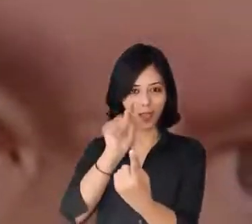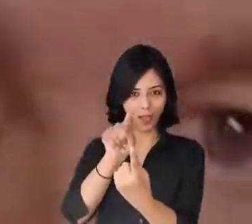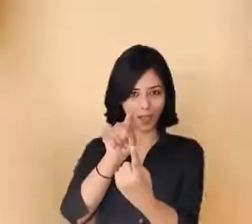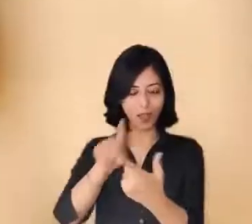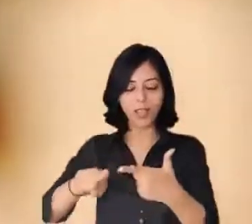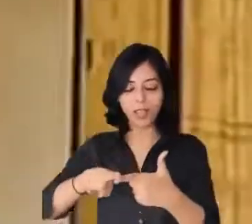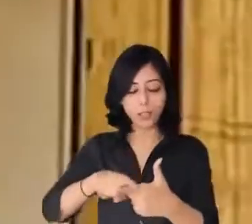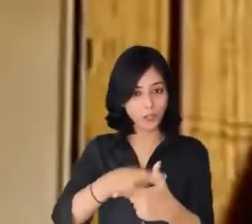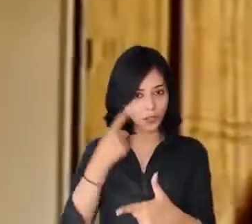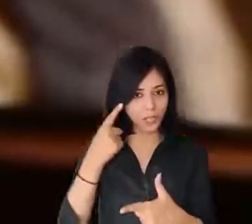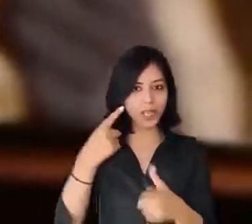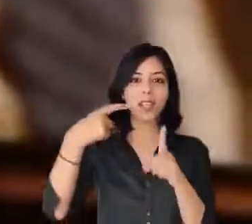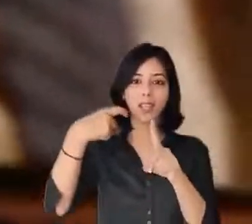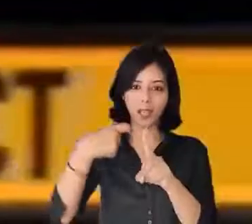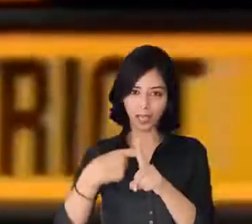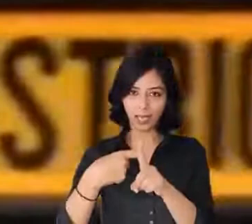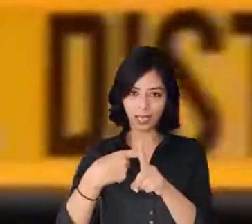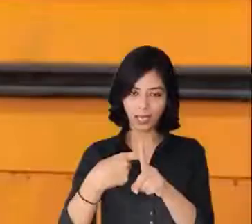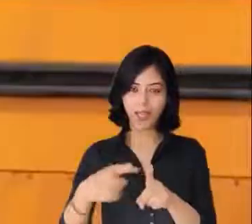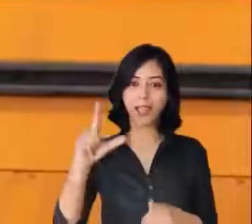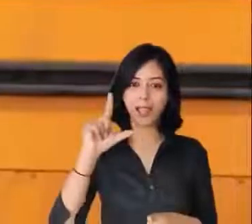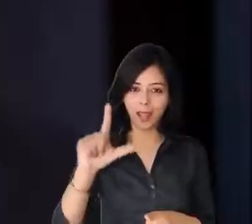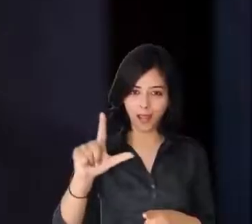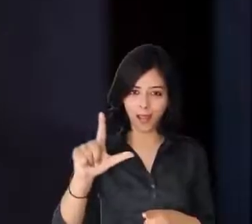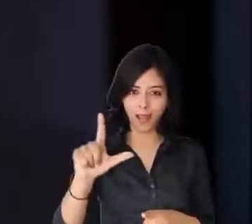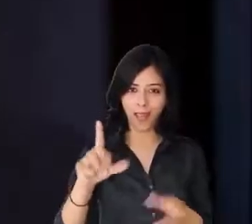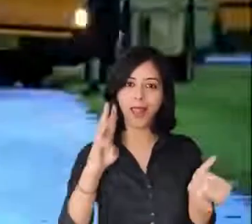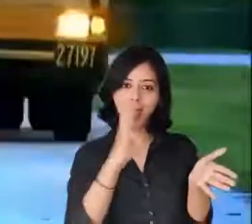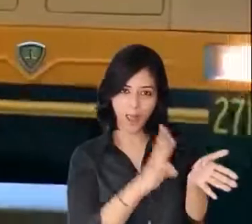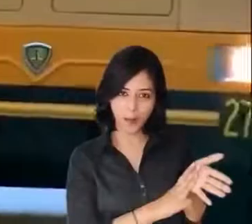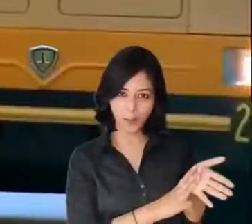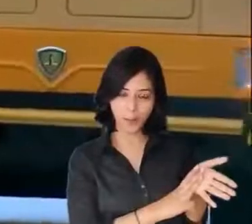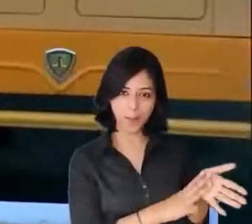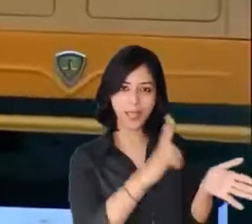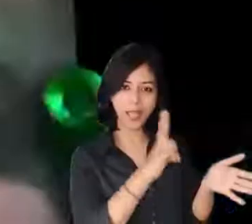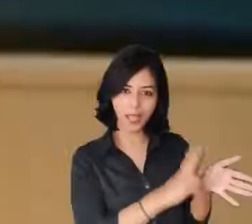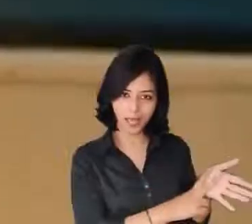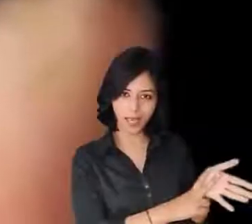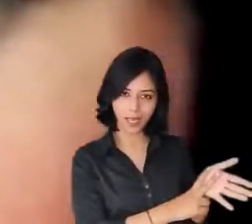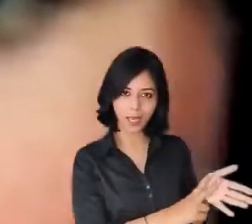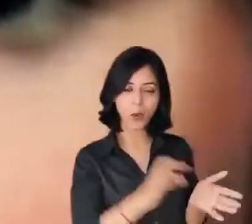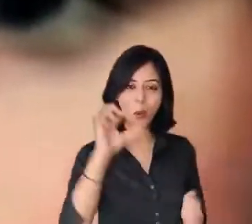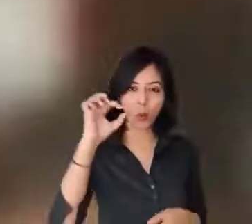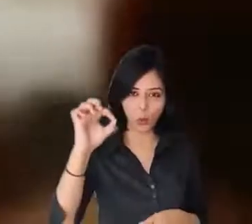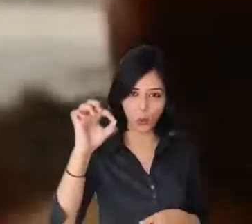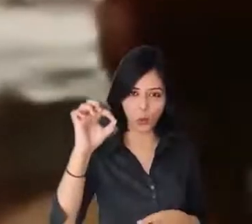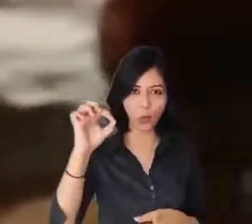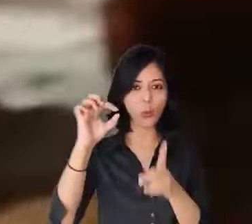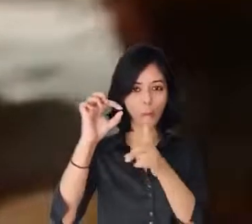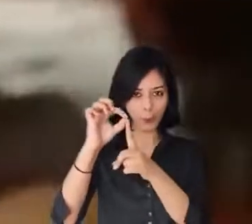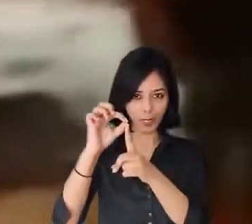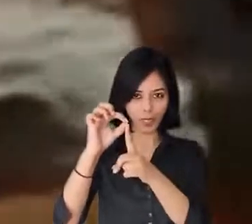todos. Interrogamos a profesores, consejeros. Fue inútil. No sabían nada.